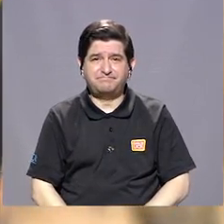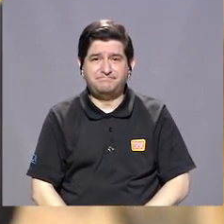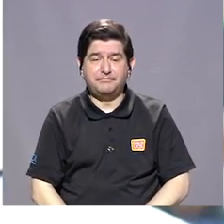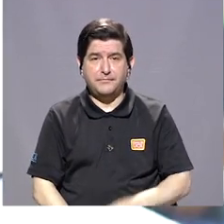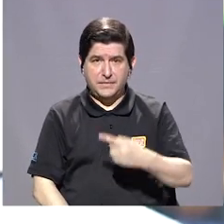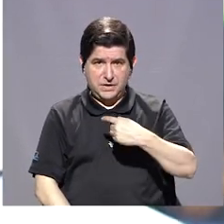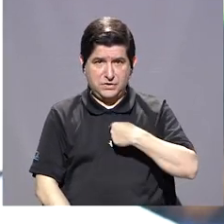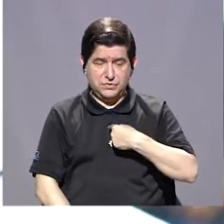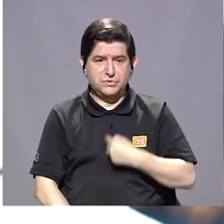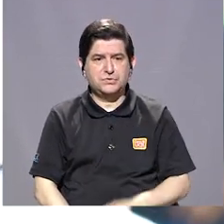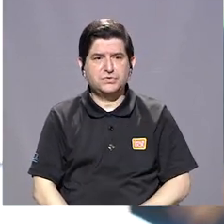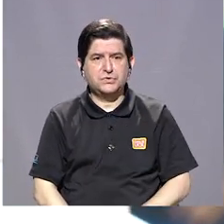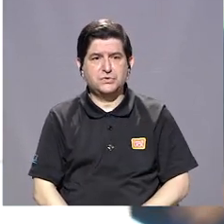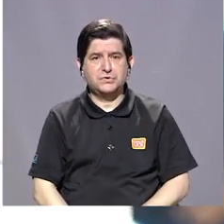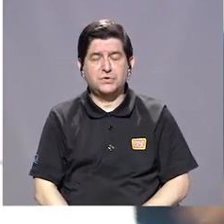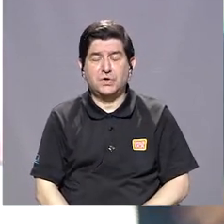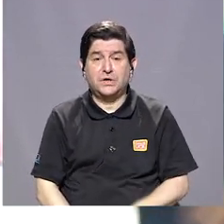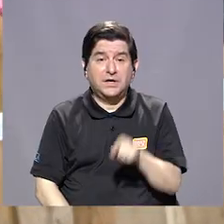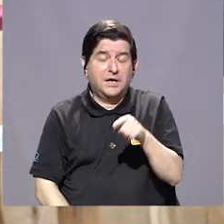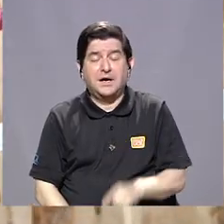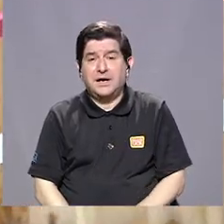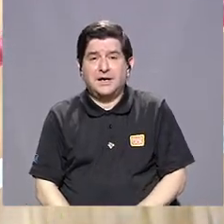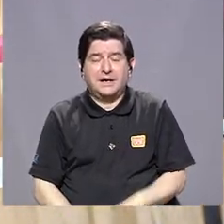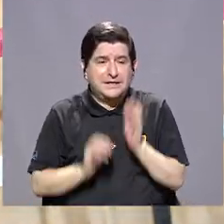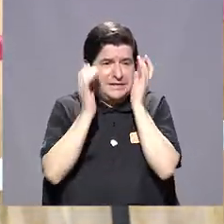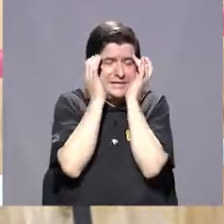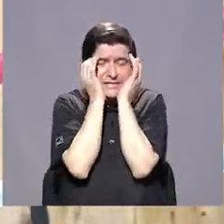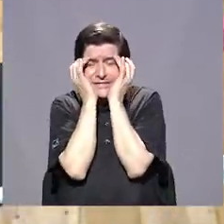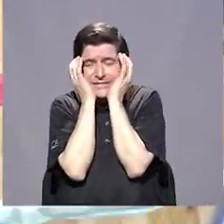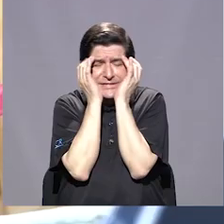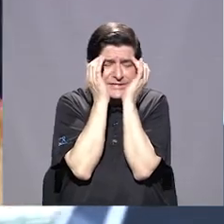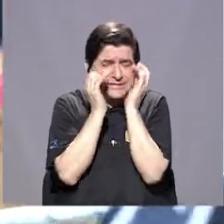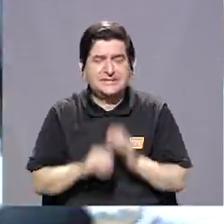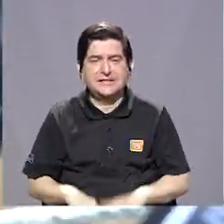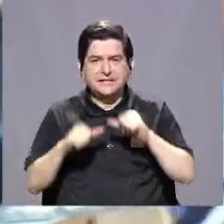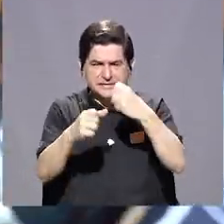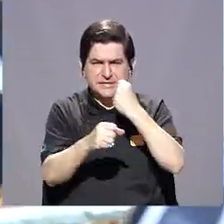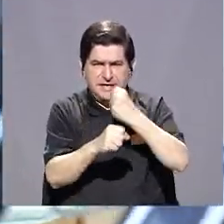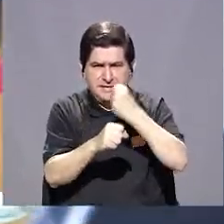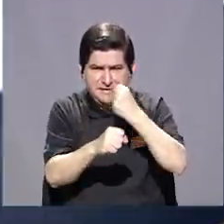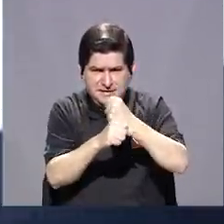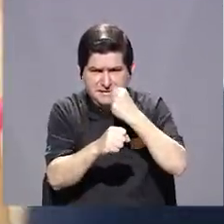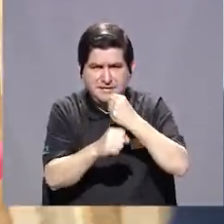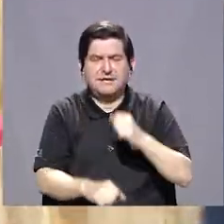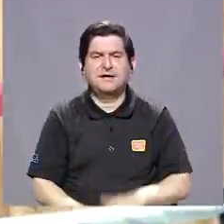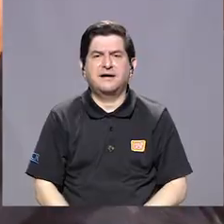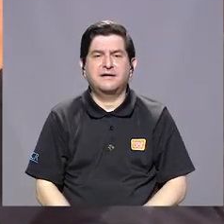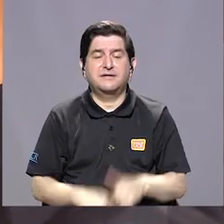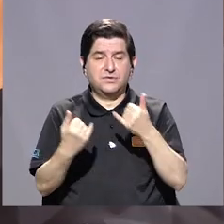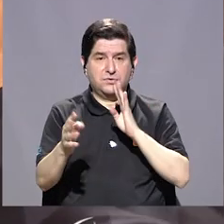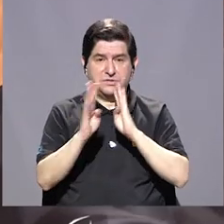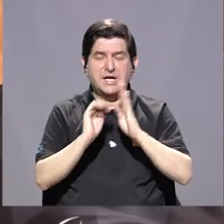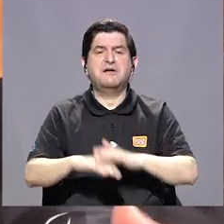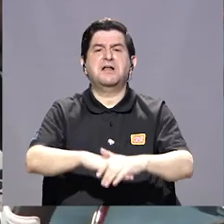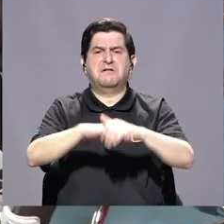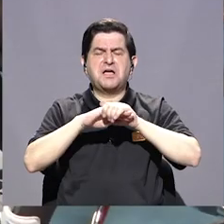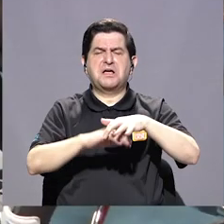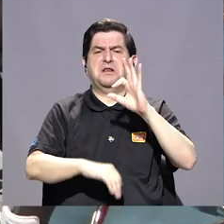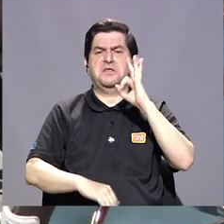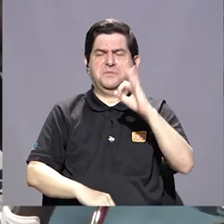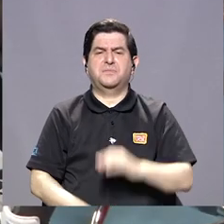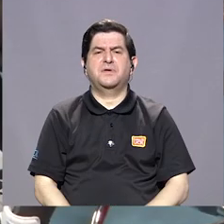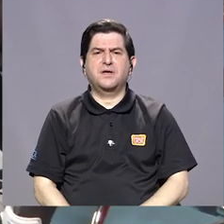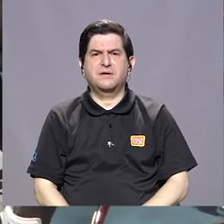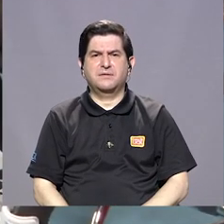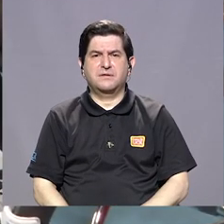yo llegué a sufrir ataques de pánico, seguí trabajando con ellas, ya después ya hablaba inglés bien y hacía